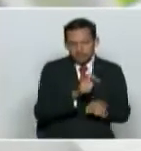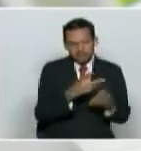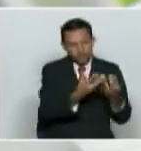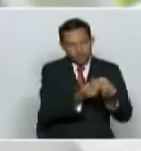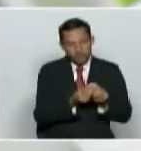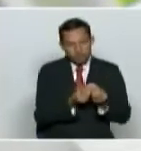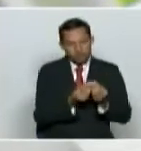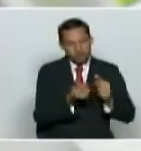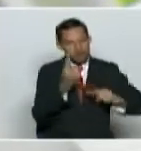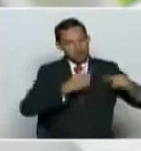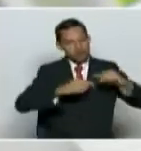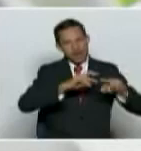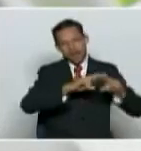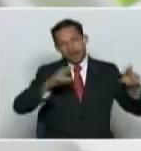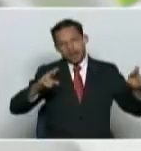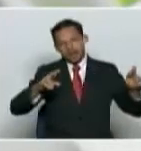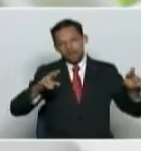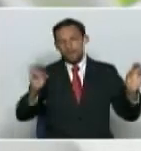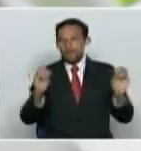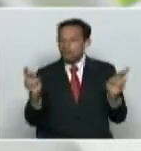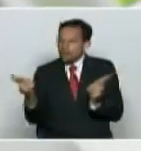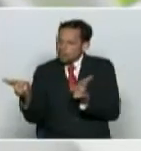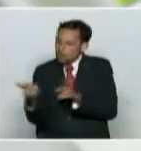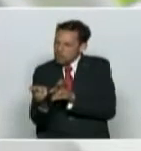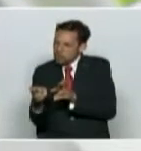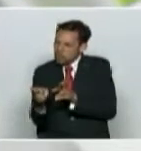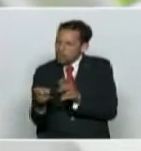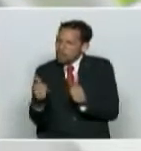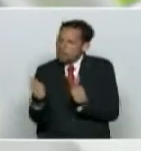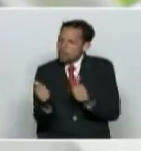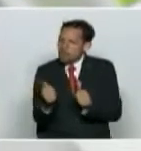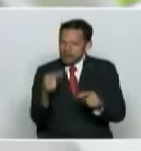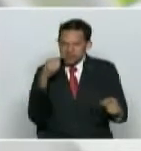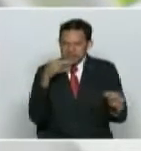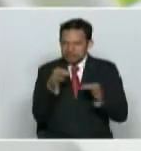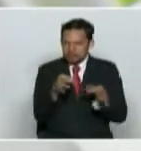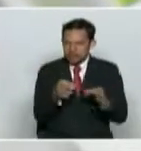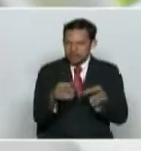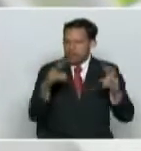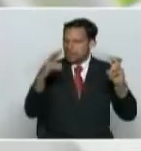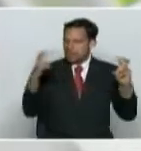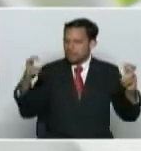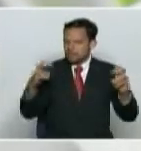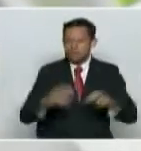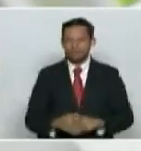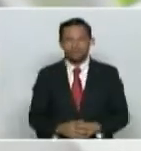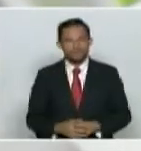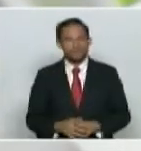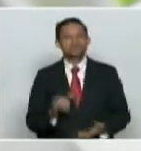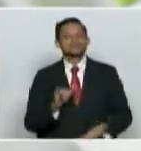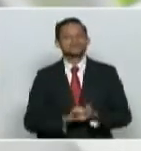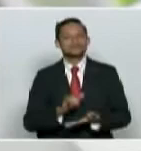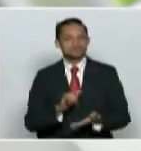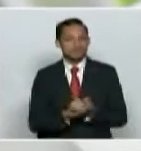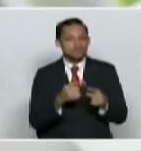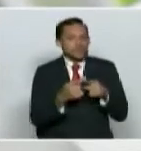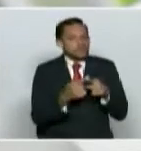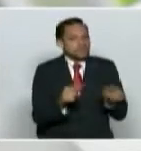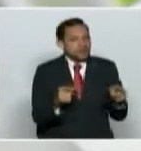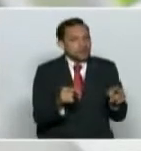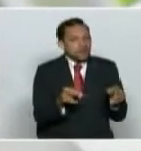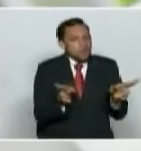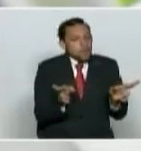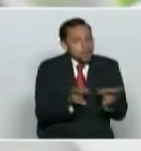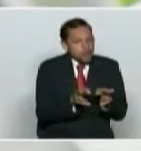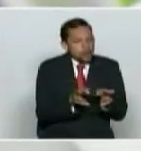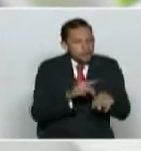en general y cuál es el tiempo que se debe tener con los microprogramas? Expliquémosle muy bien eso a los televidentes. Bueno, la diferencia entre un